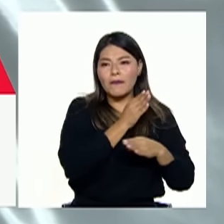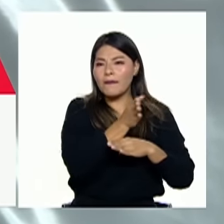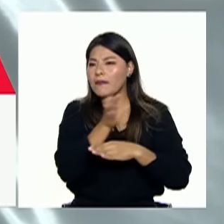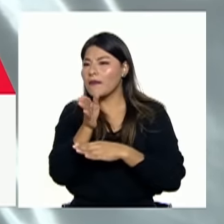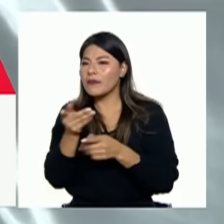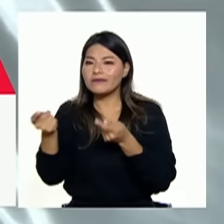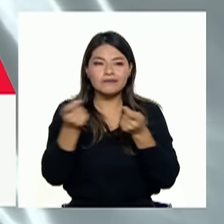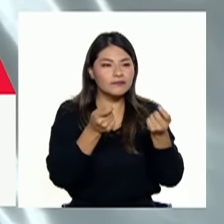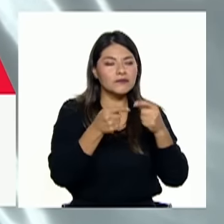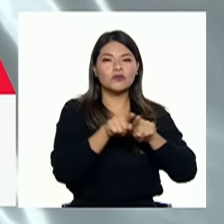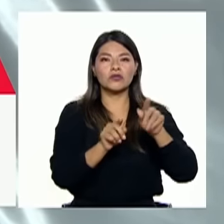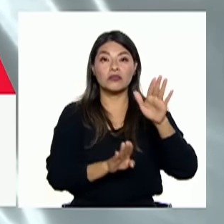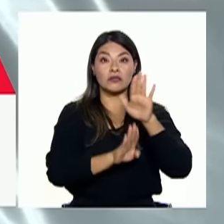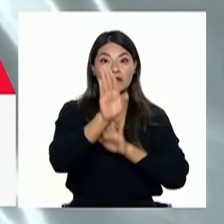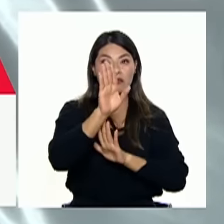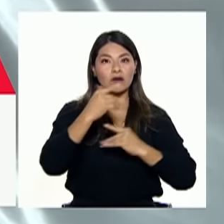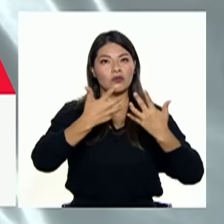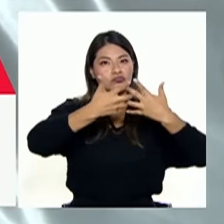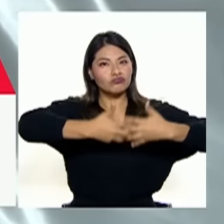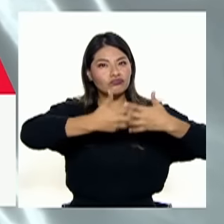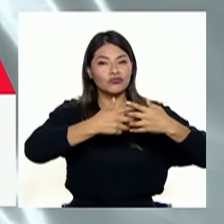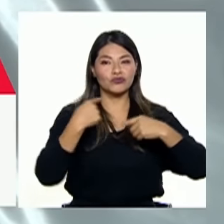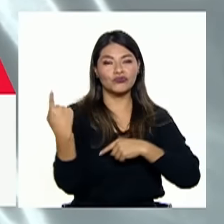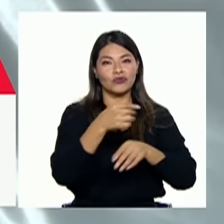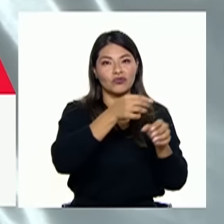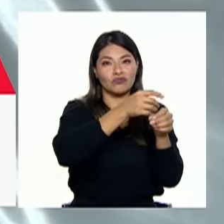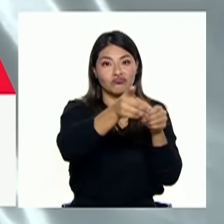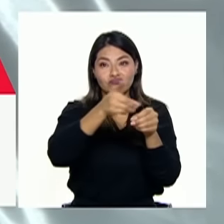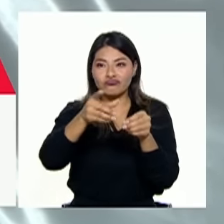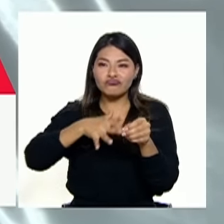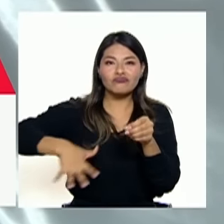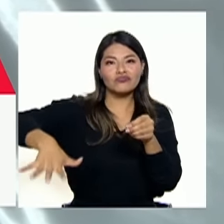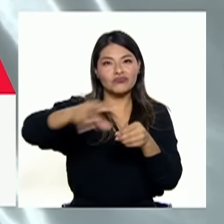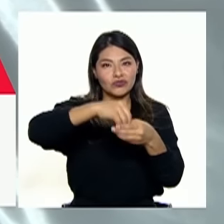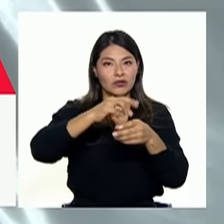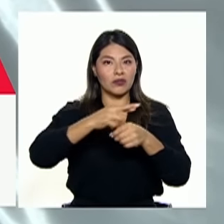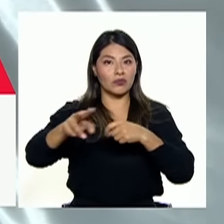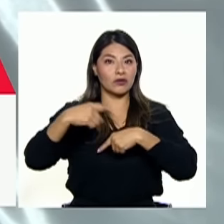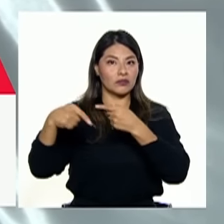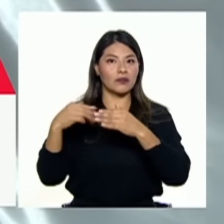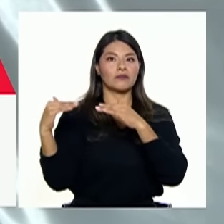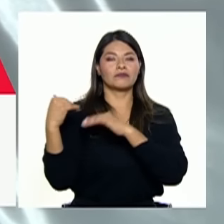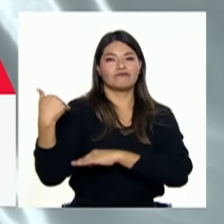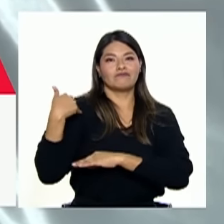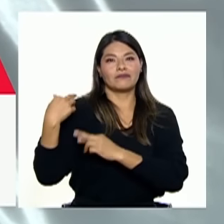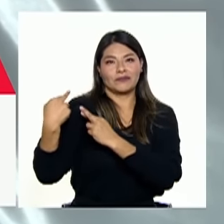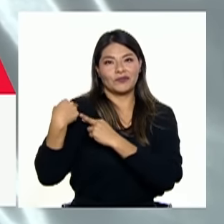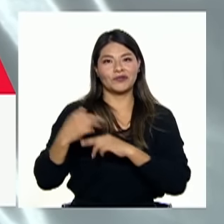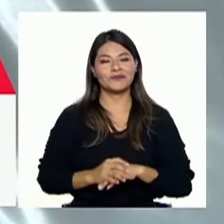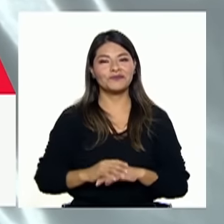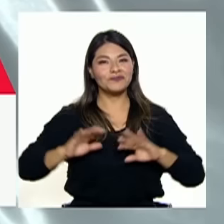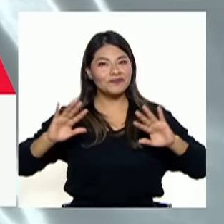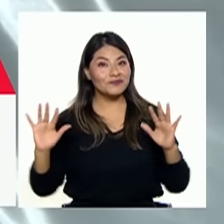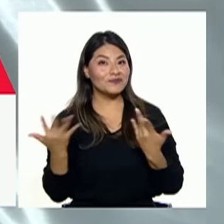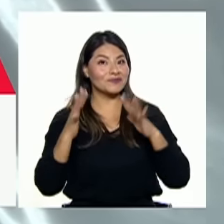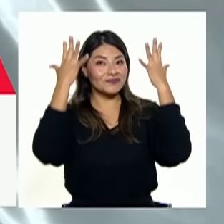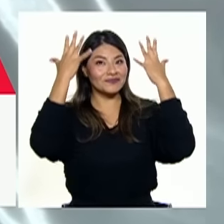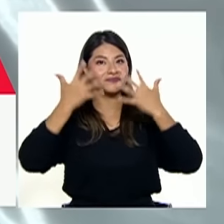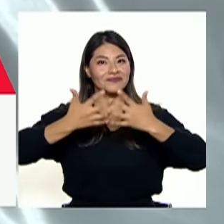el desarrollo productivo en las regiones. Ese es mi compromiso personal. ¡Viva la industria